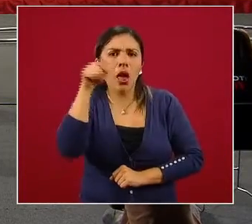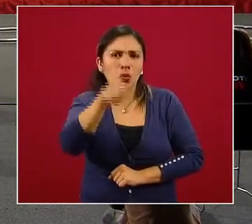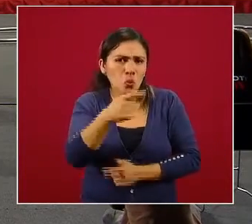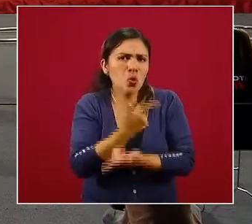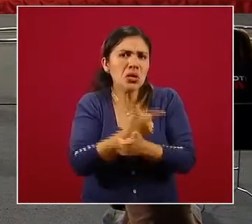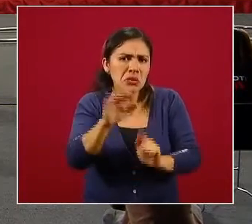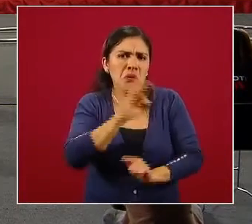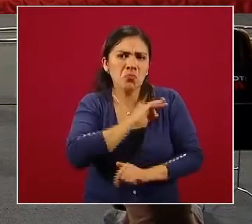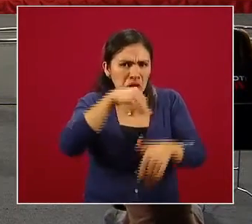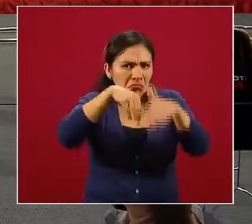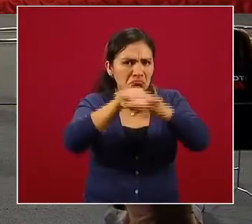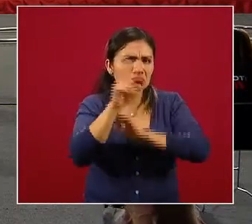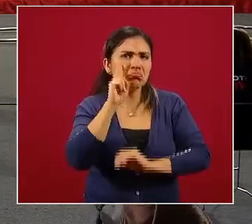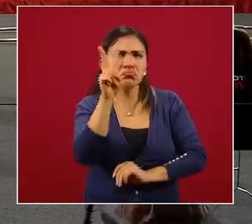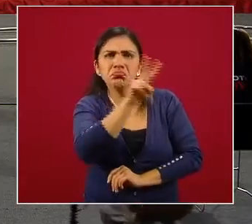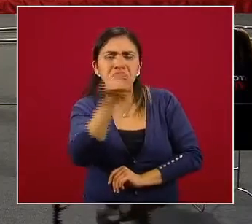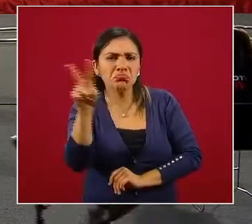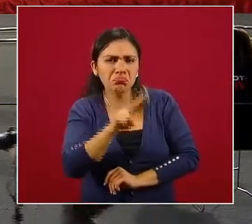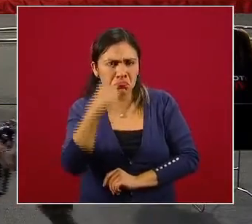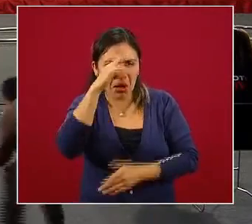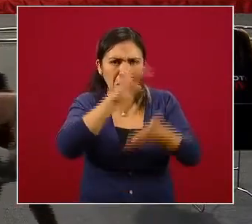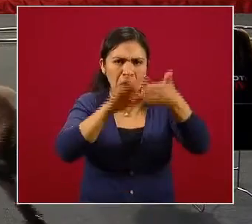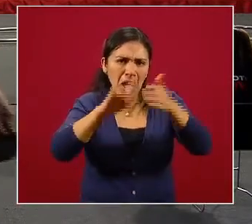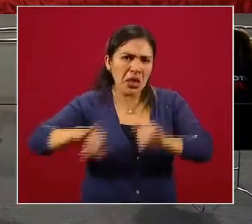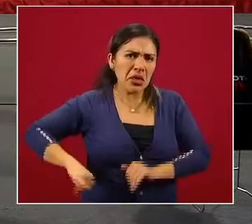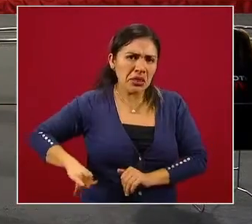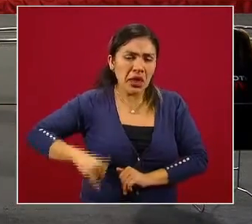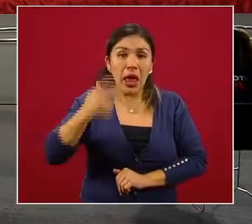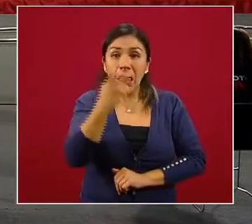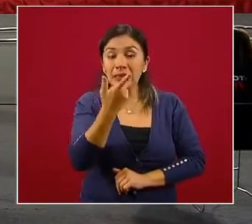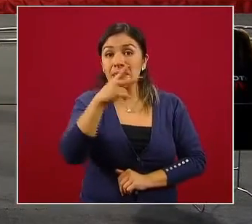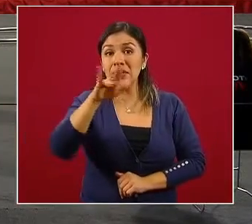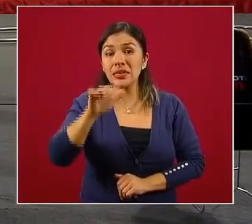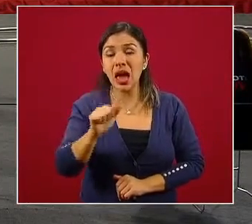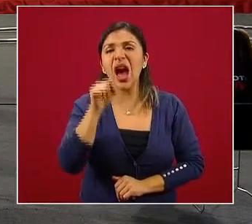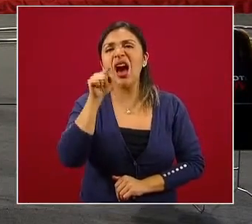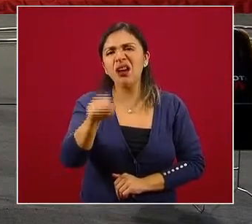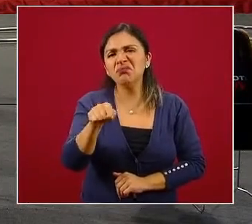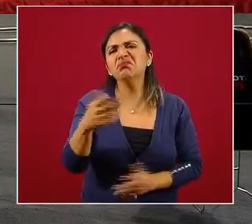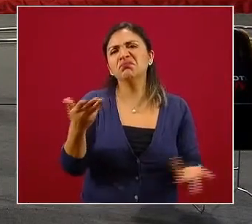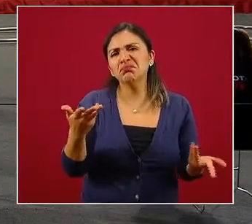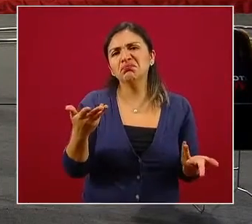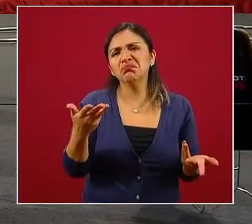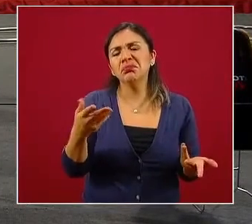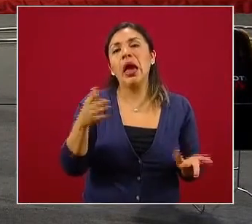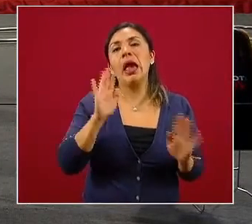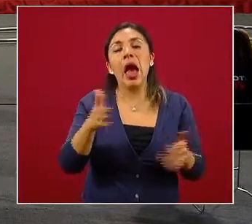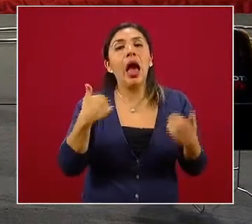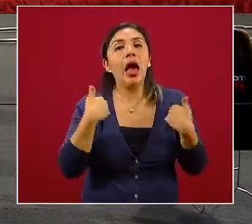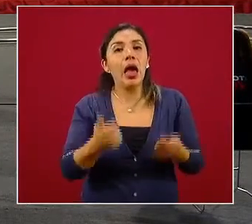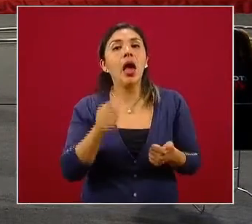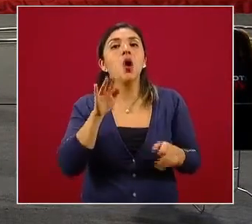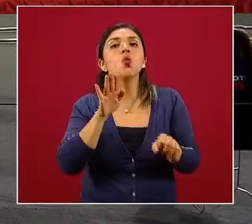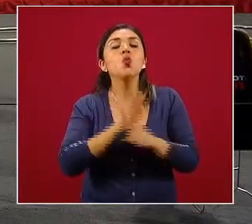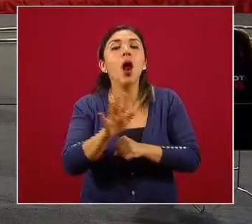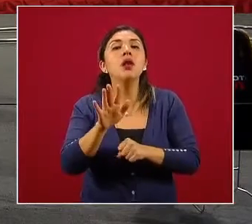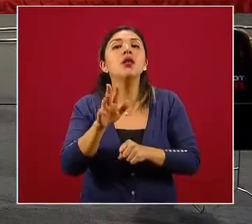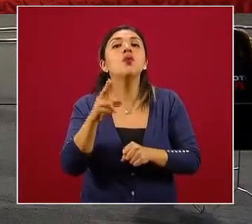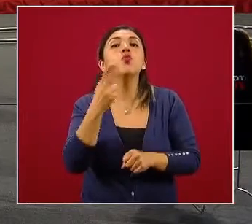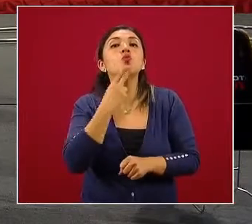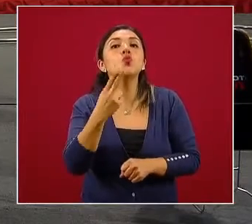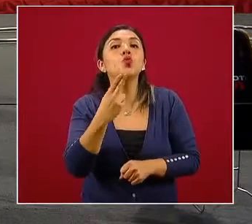como comunicadoras y comunicadores pueden acceder. Básicamente esta guía lo que deja claro son los límites de